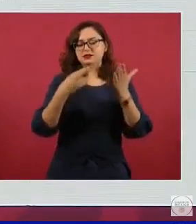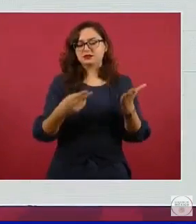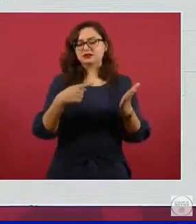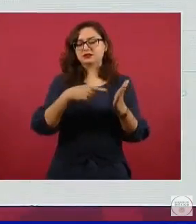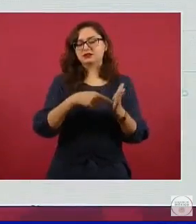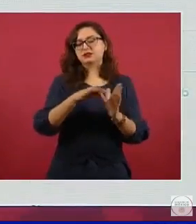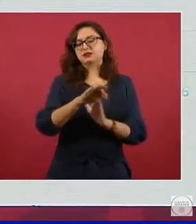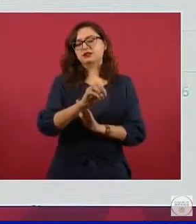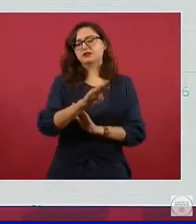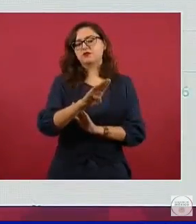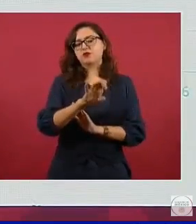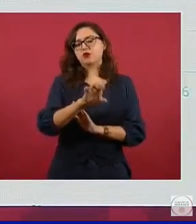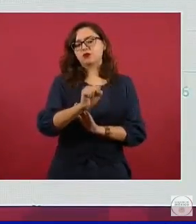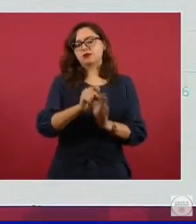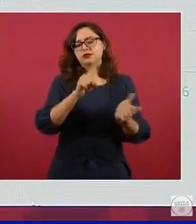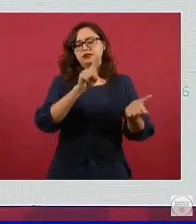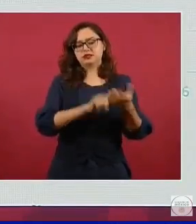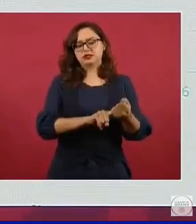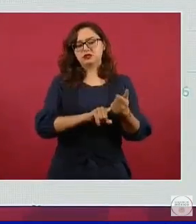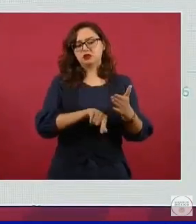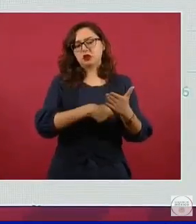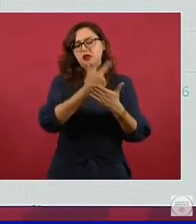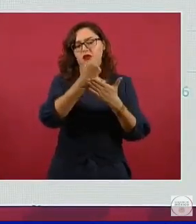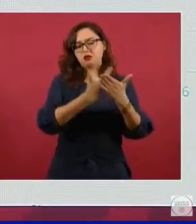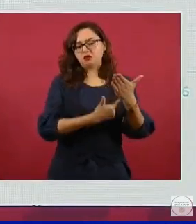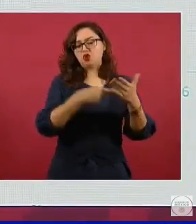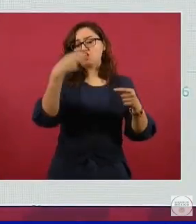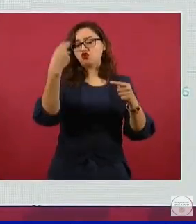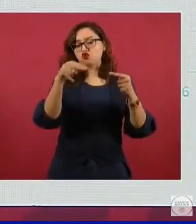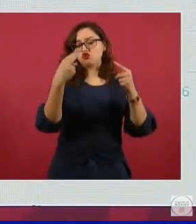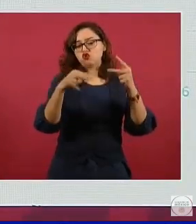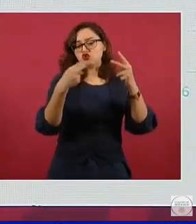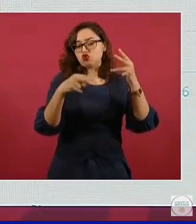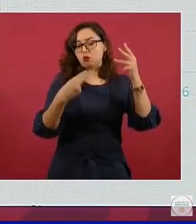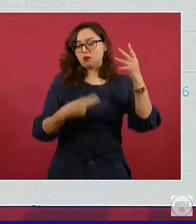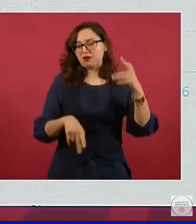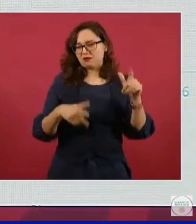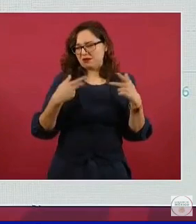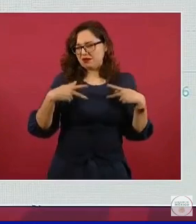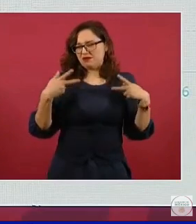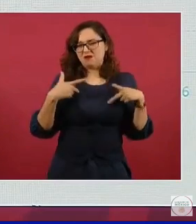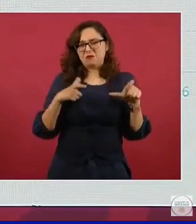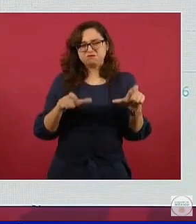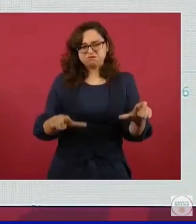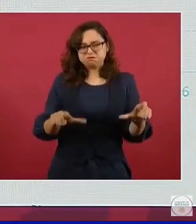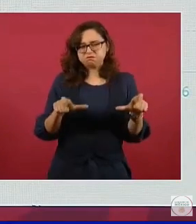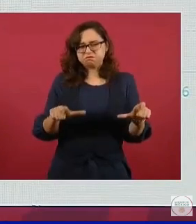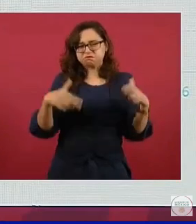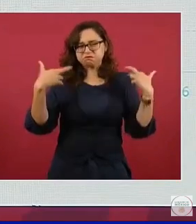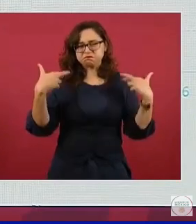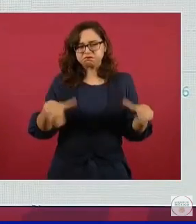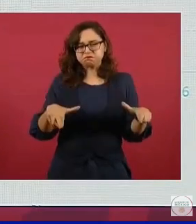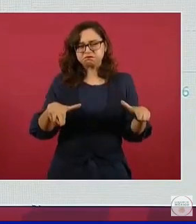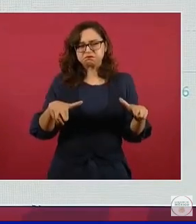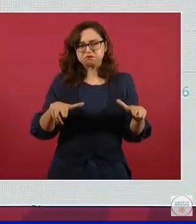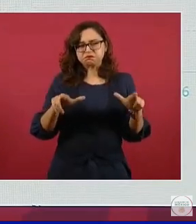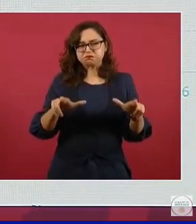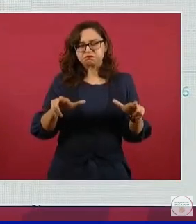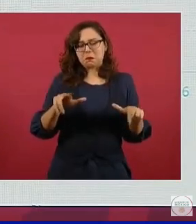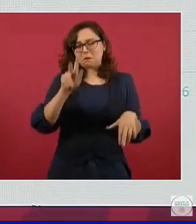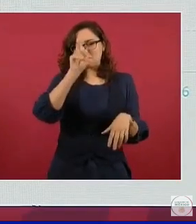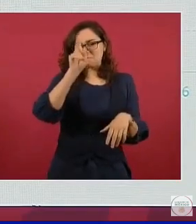mundo, solo aparecía una familia de México, los